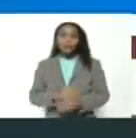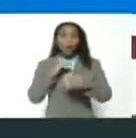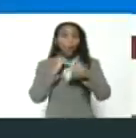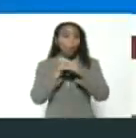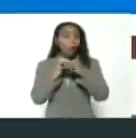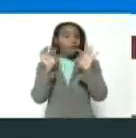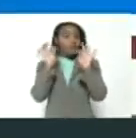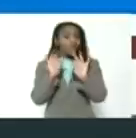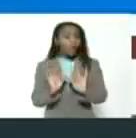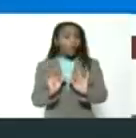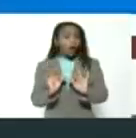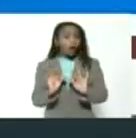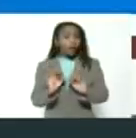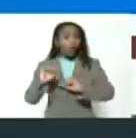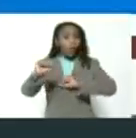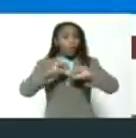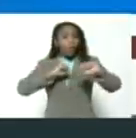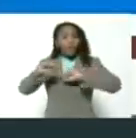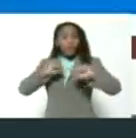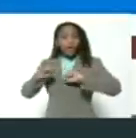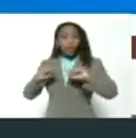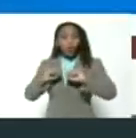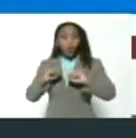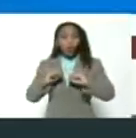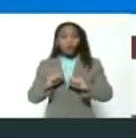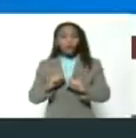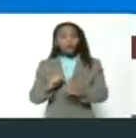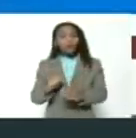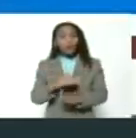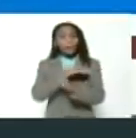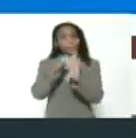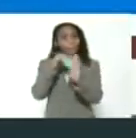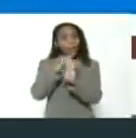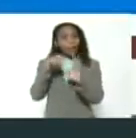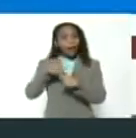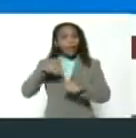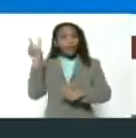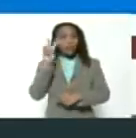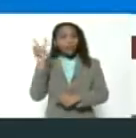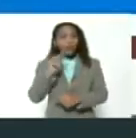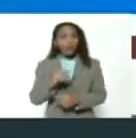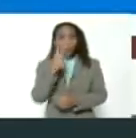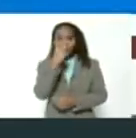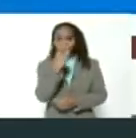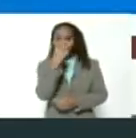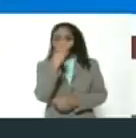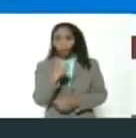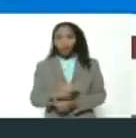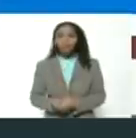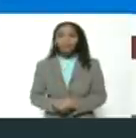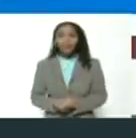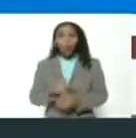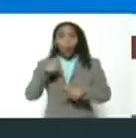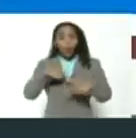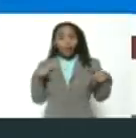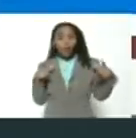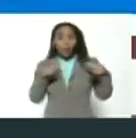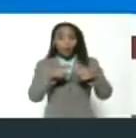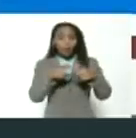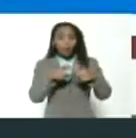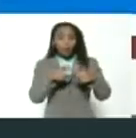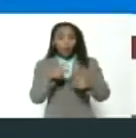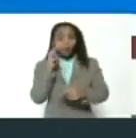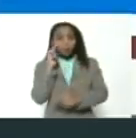Igualmente los movimientos de la clase media venezolana. Hoy estuvieron reunidos, vi